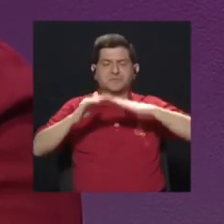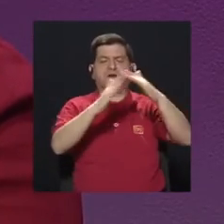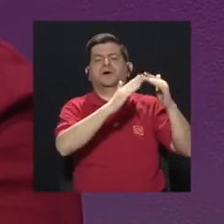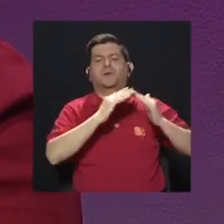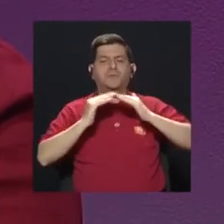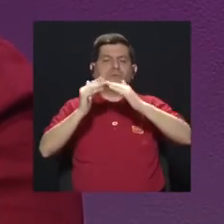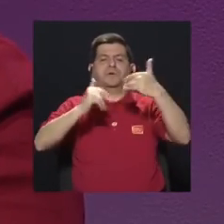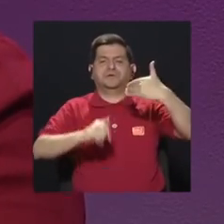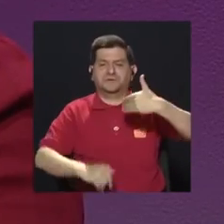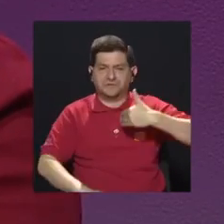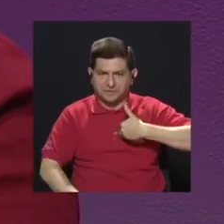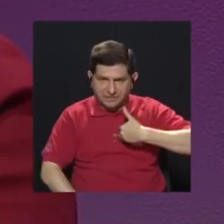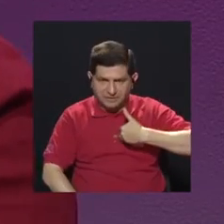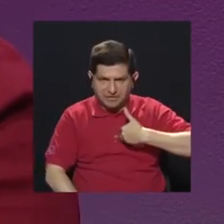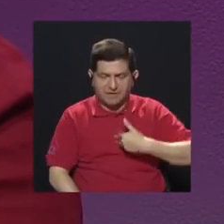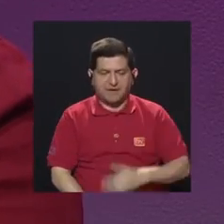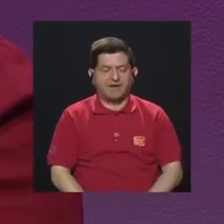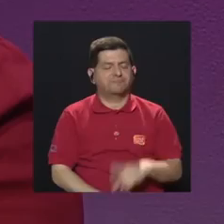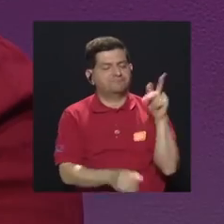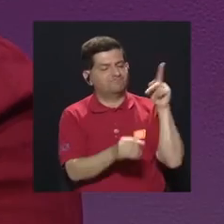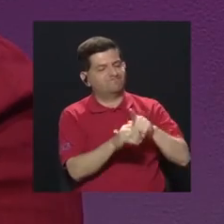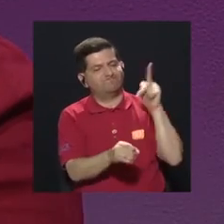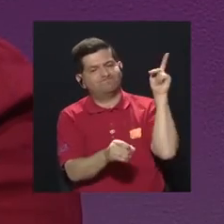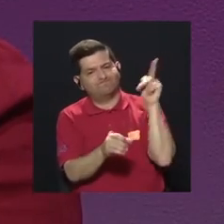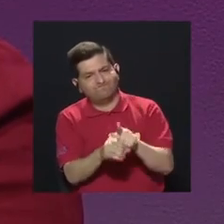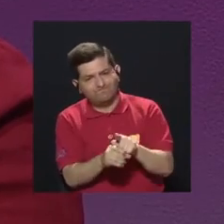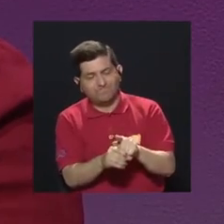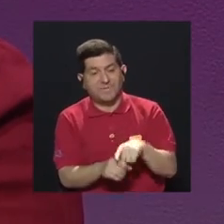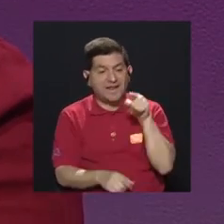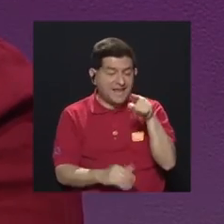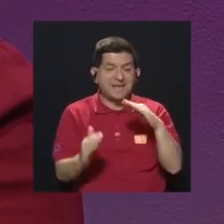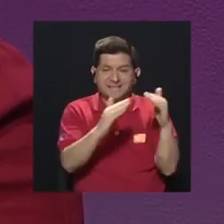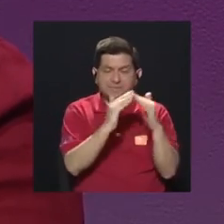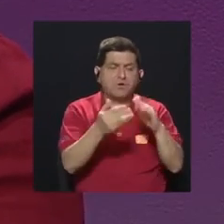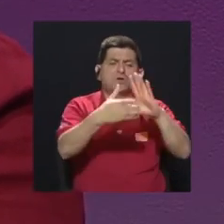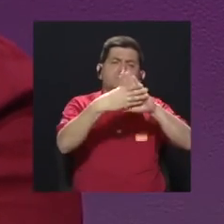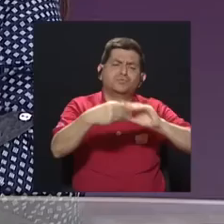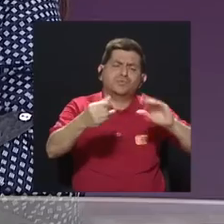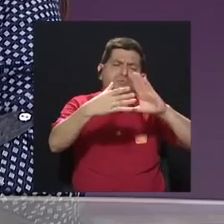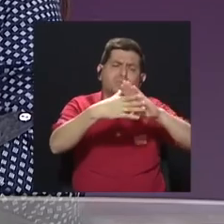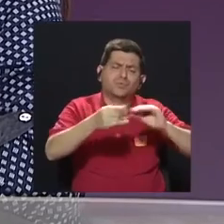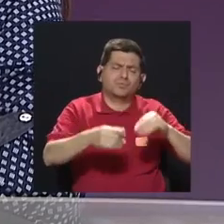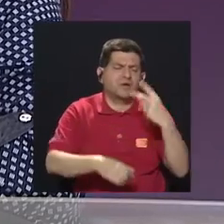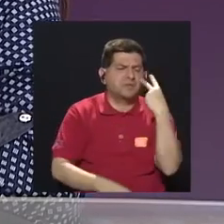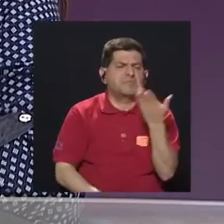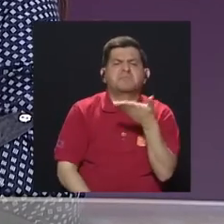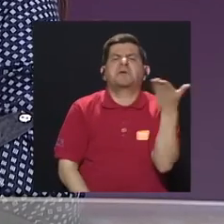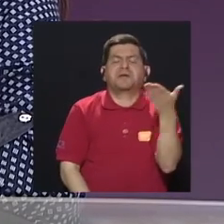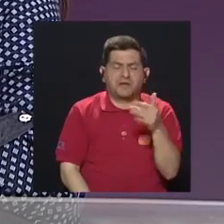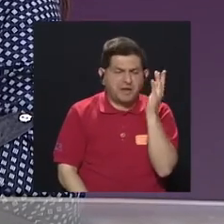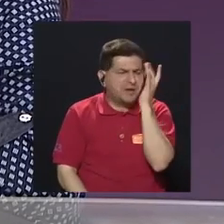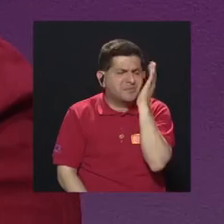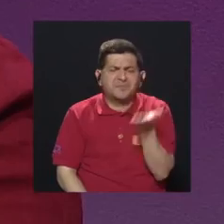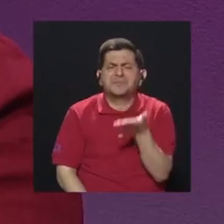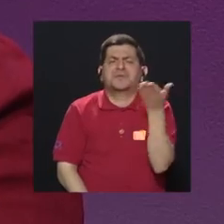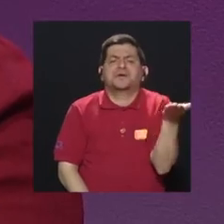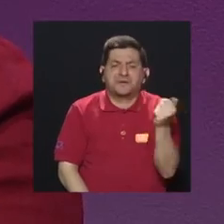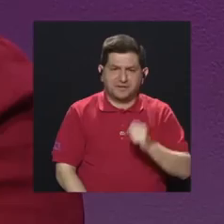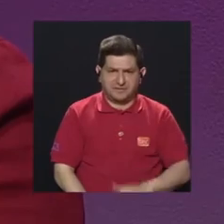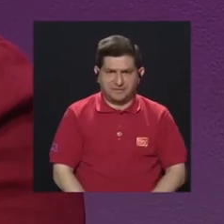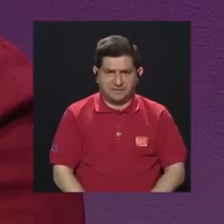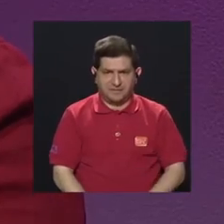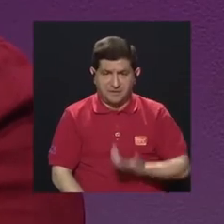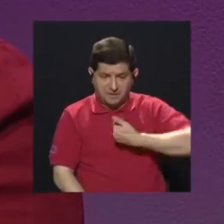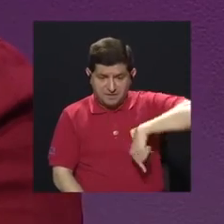tenga participación donde sea la población la que nos cuente lo que está viendo y lo que le está preocupando de